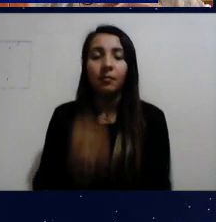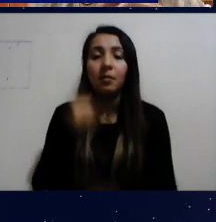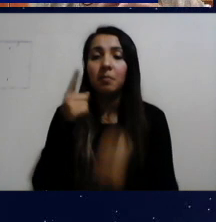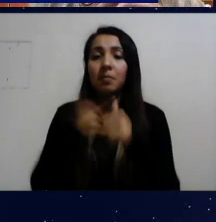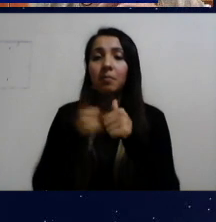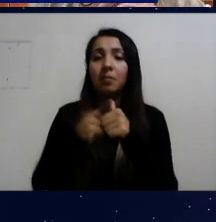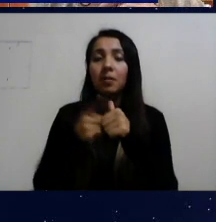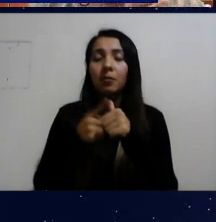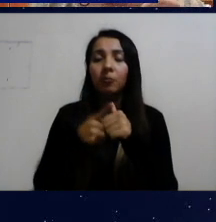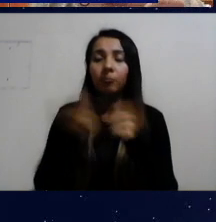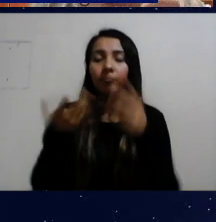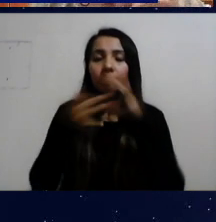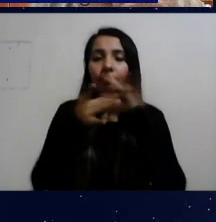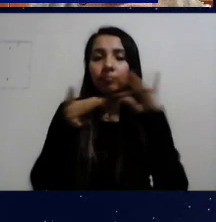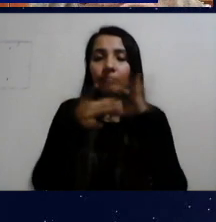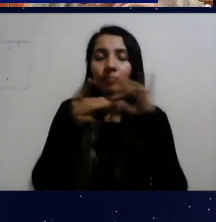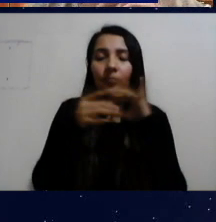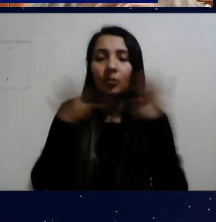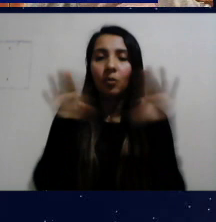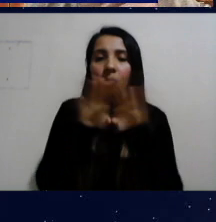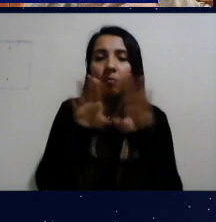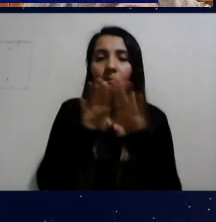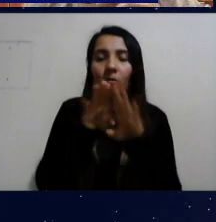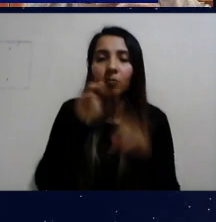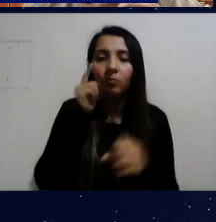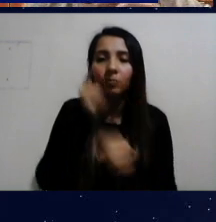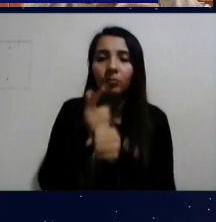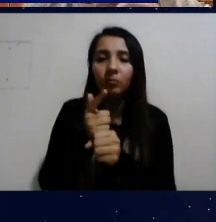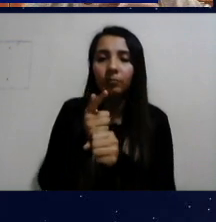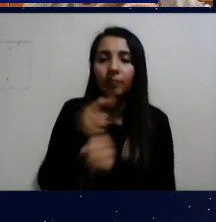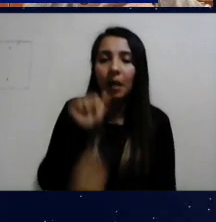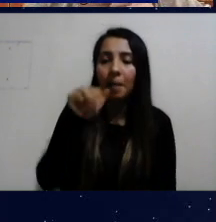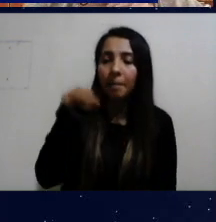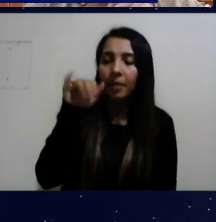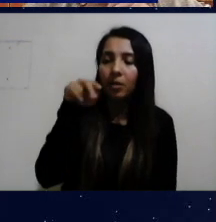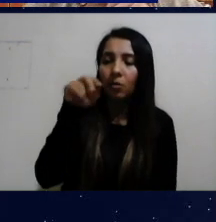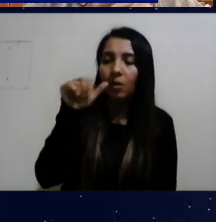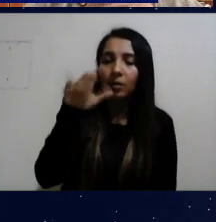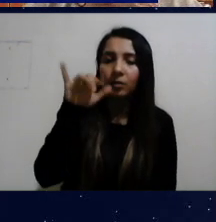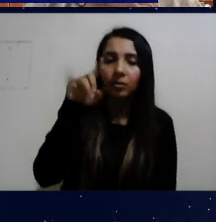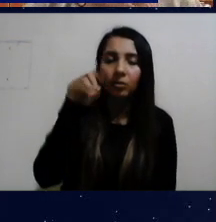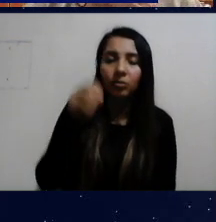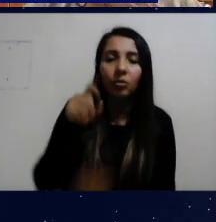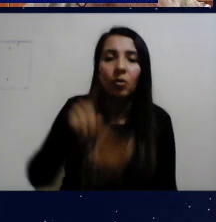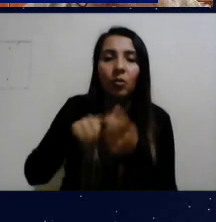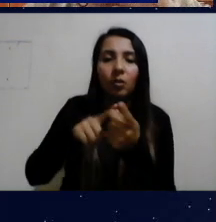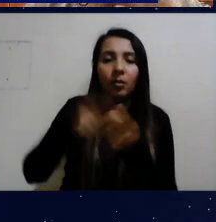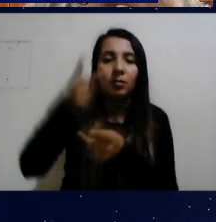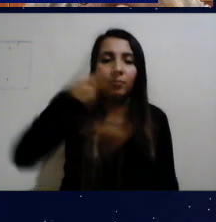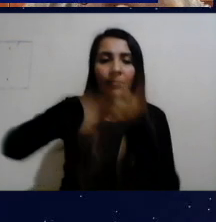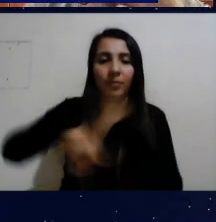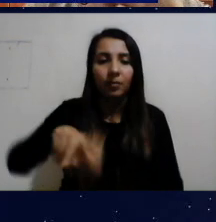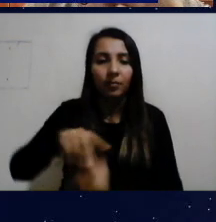en primer lugar, vamos a hablar de cómo podemos identificar las localizaciones en las que se forman los